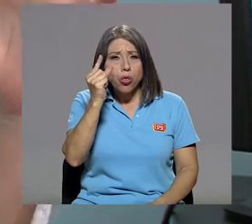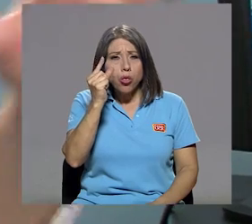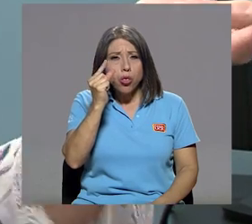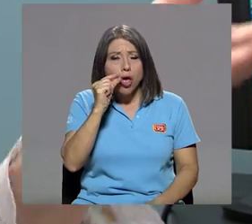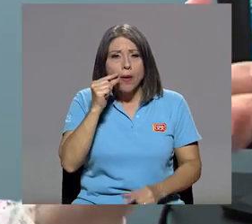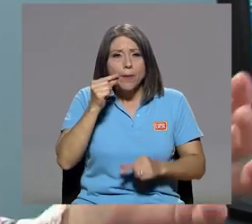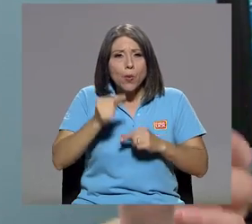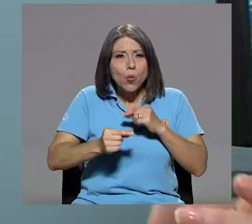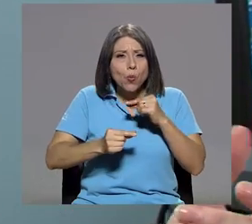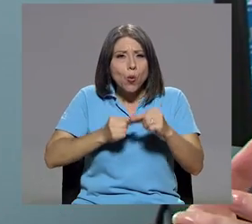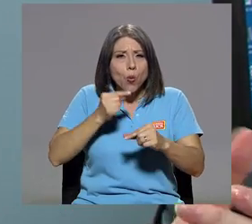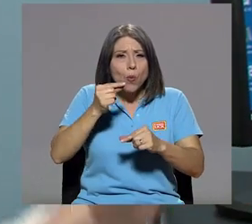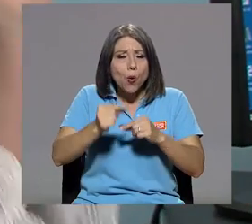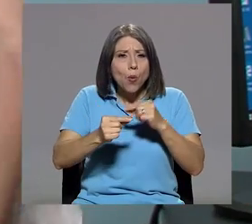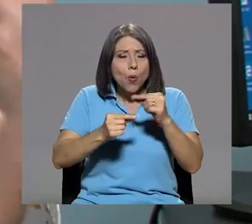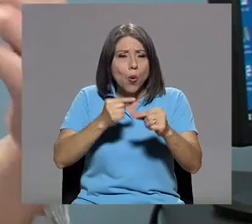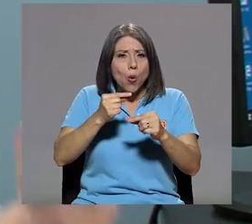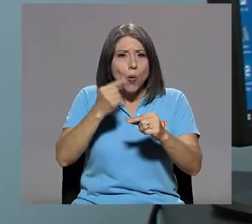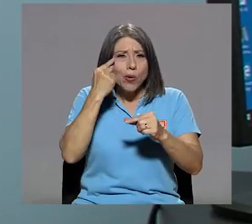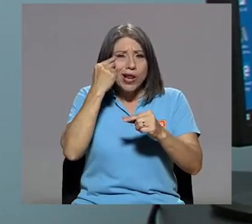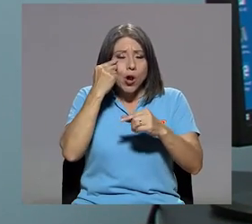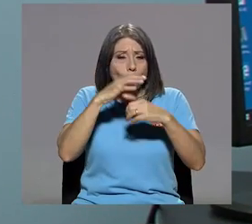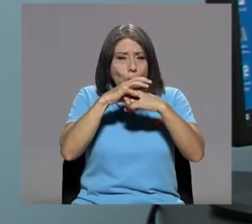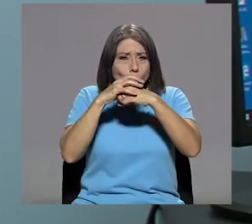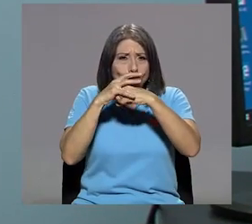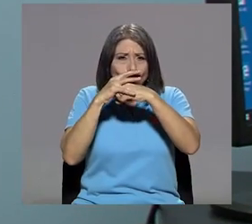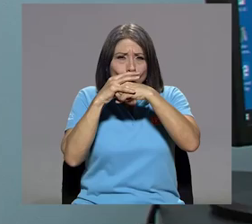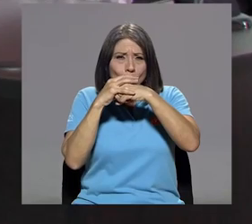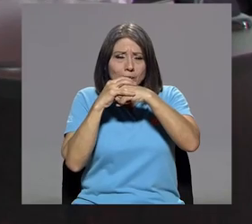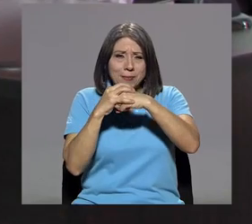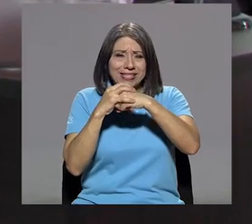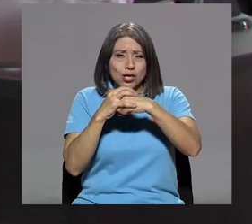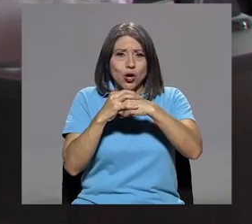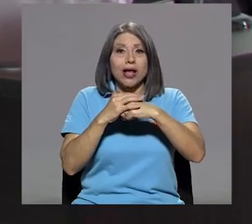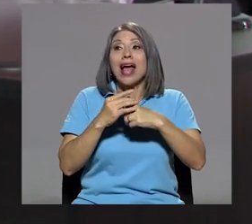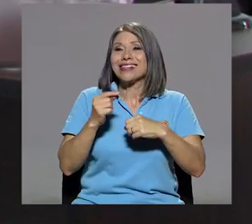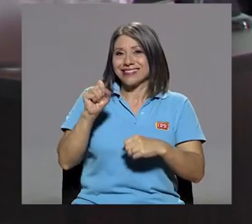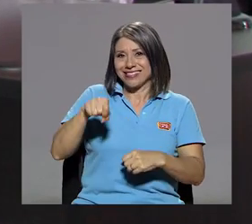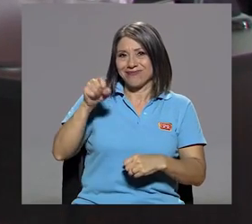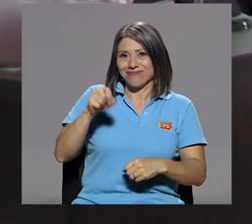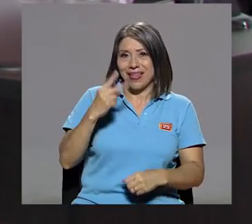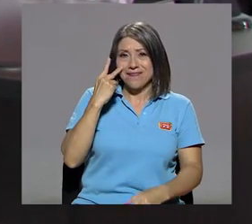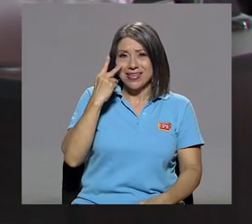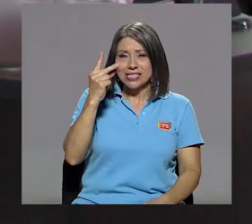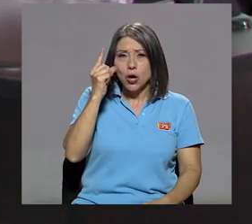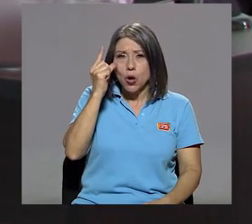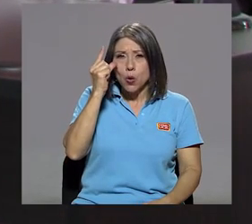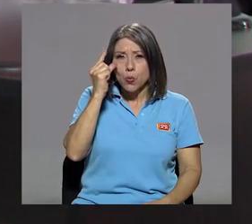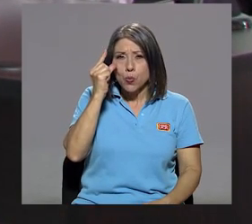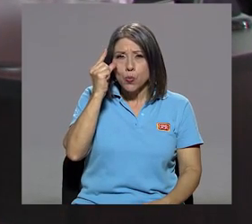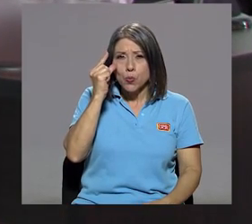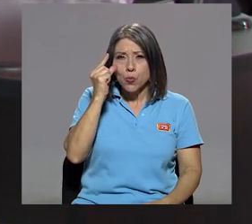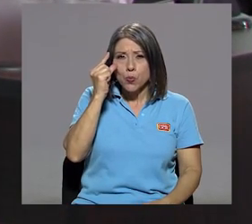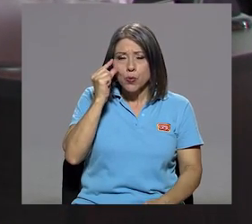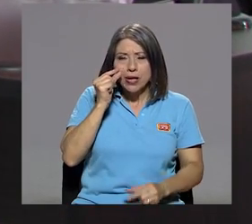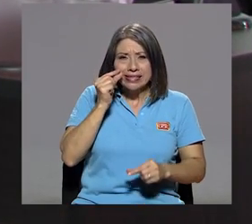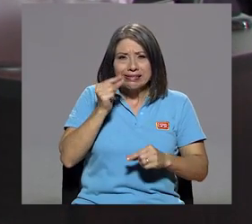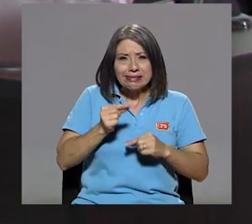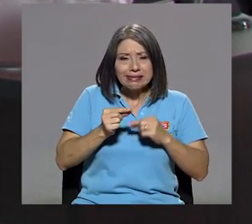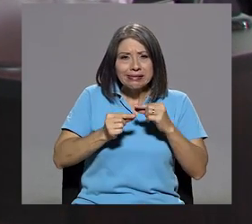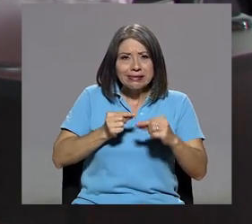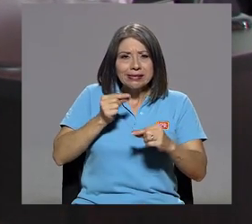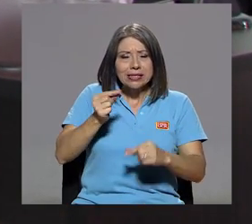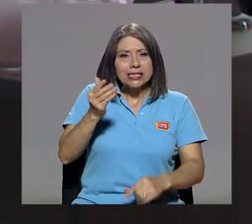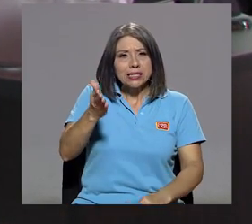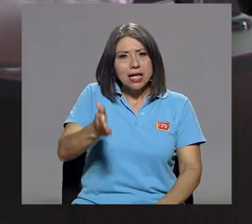a propósito de esa presión interna del ojo. Sí, es gradualmente progresiva. Entonces, va muy despacio. Como